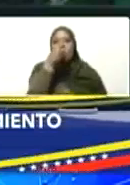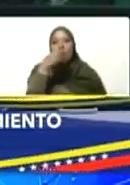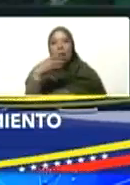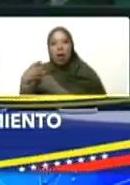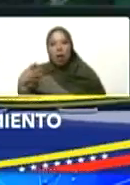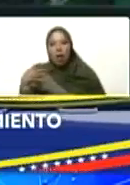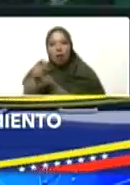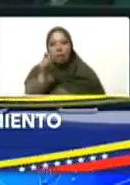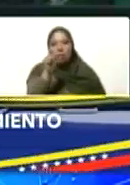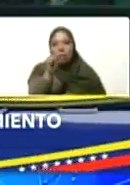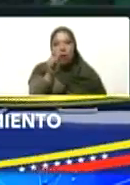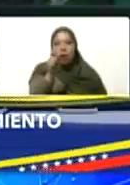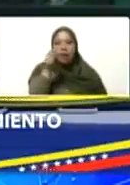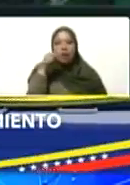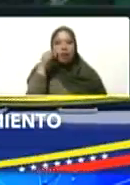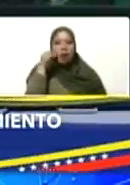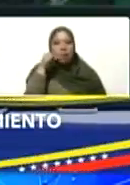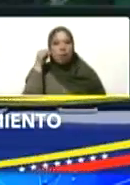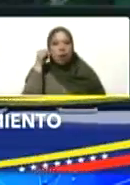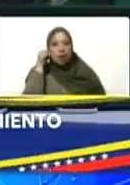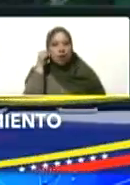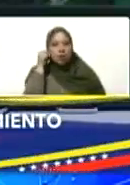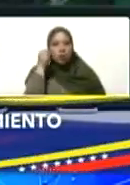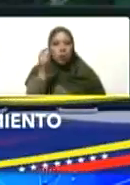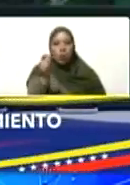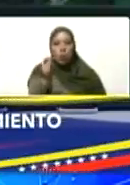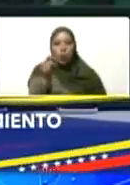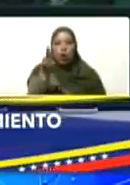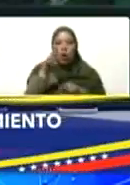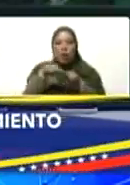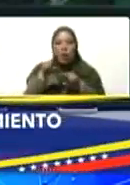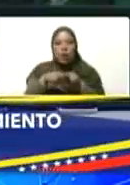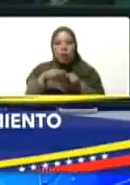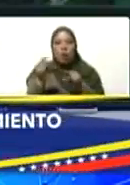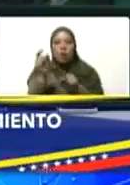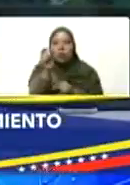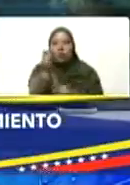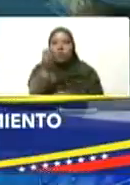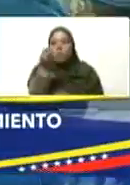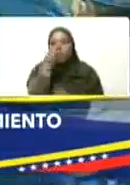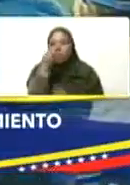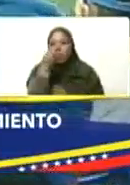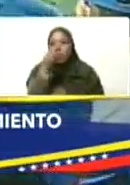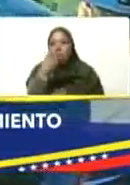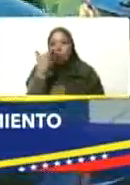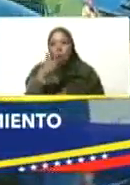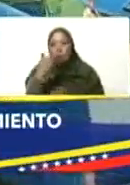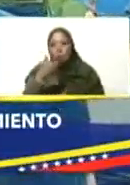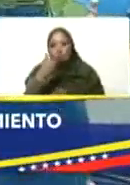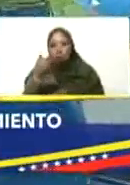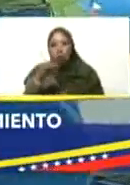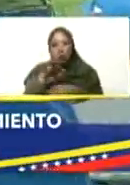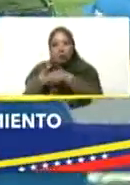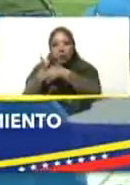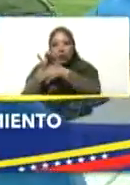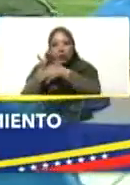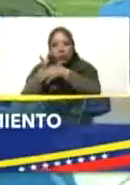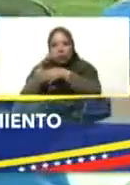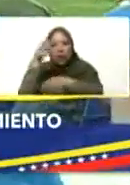maíz amarillo, de los frijoles, del arroz, de la soya, de la carne, de la